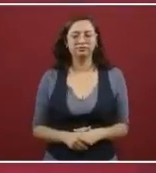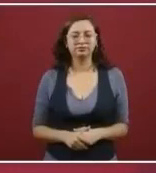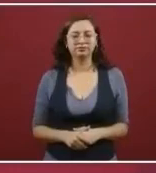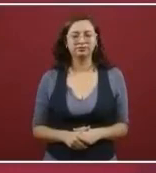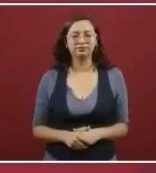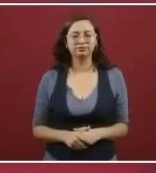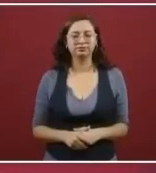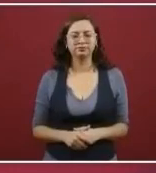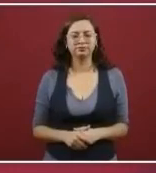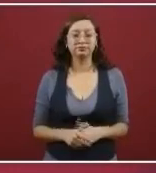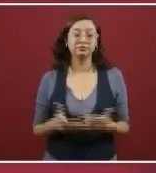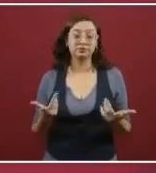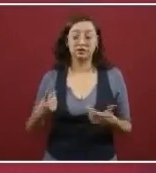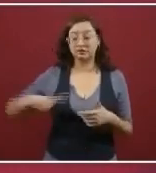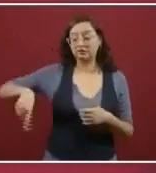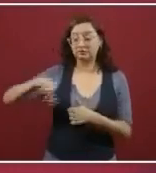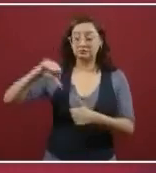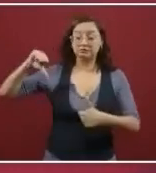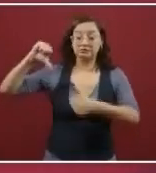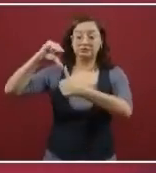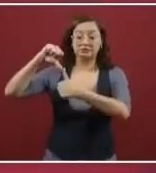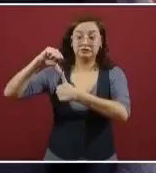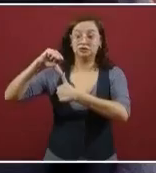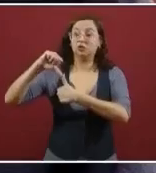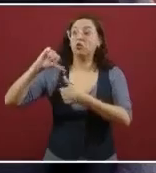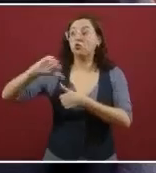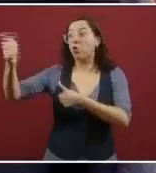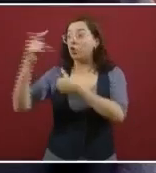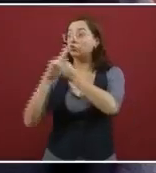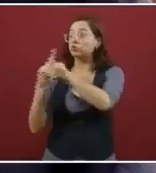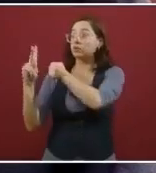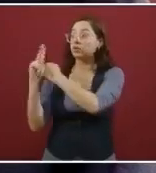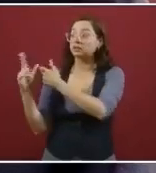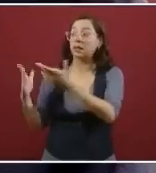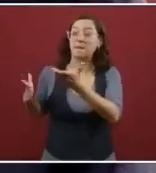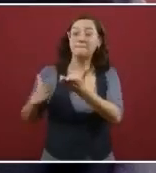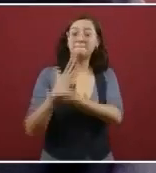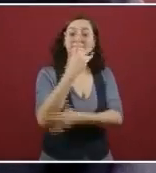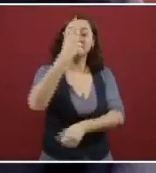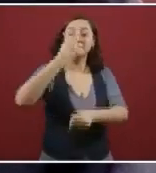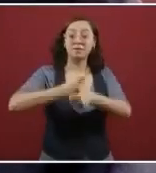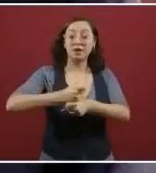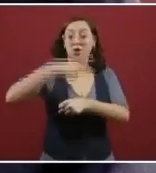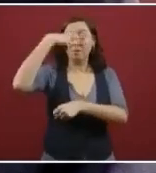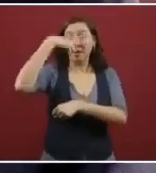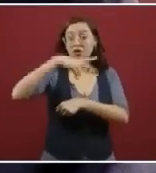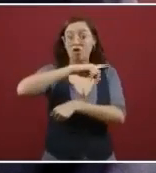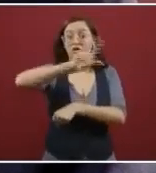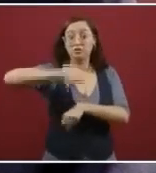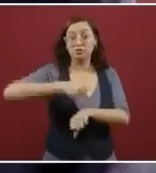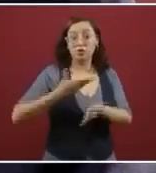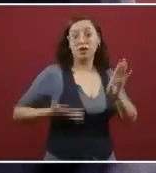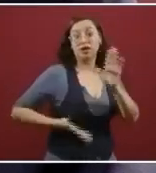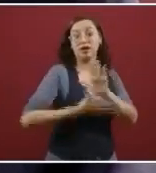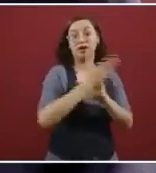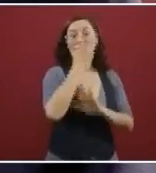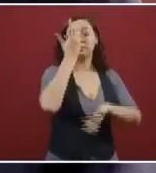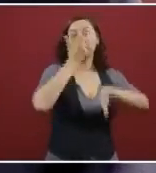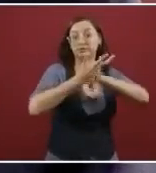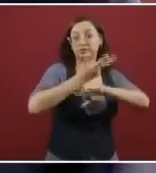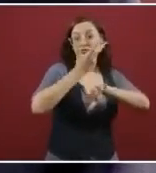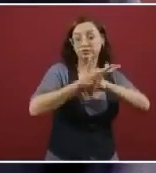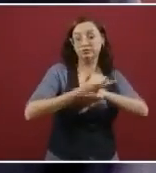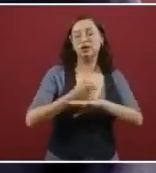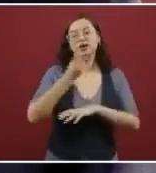pasa por nuestro territorio, y la política que hemos seguido en este caso,